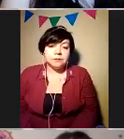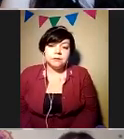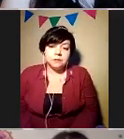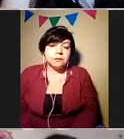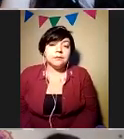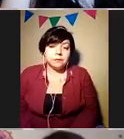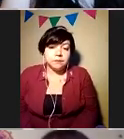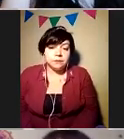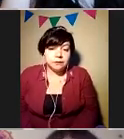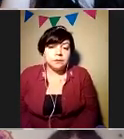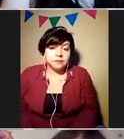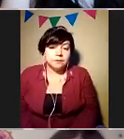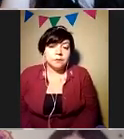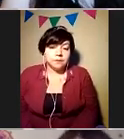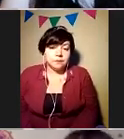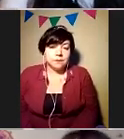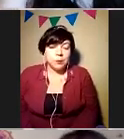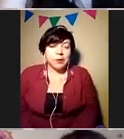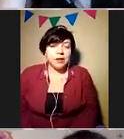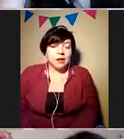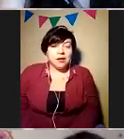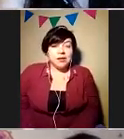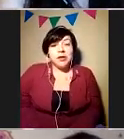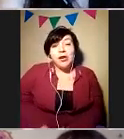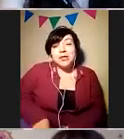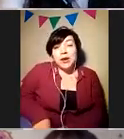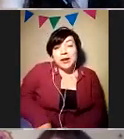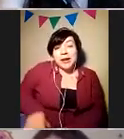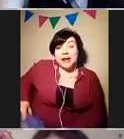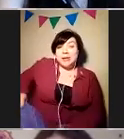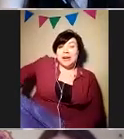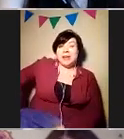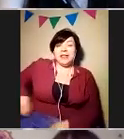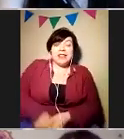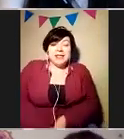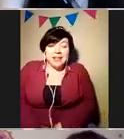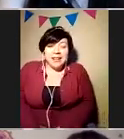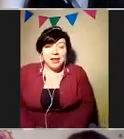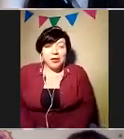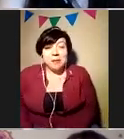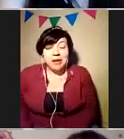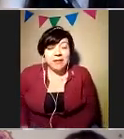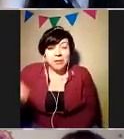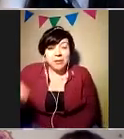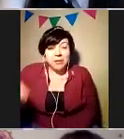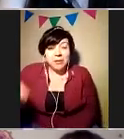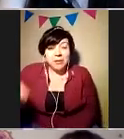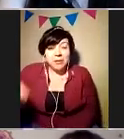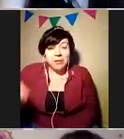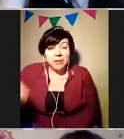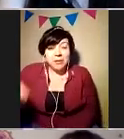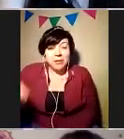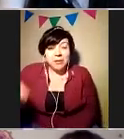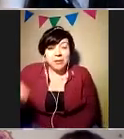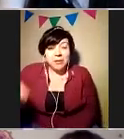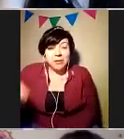nueva en base a prenda, eso. Súper. Sí, bueno, eso además es bastante de lo que vamos a hablar